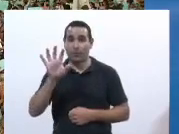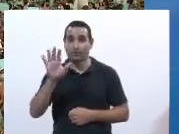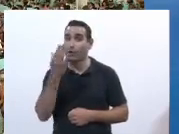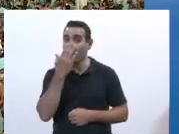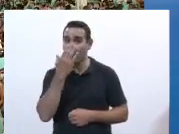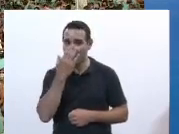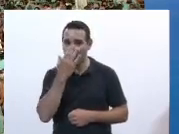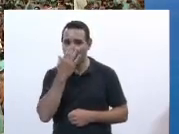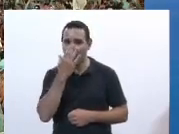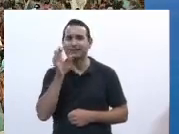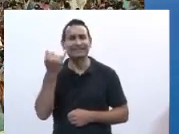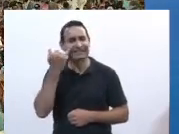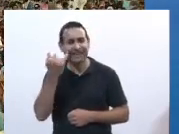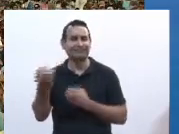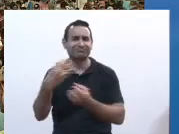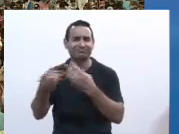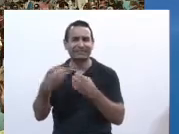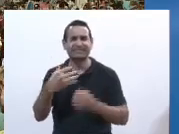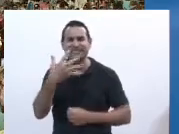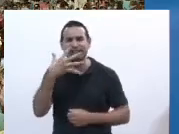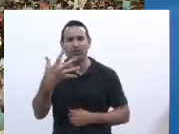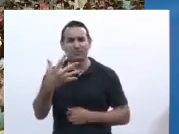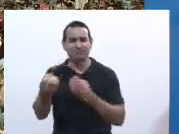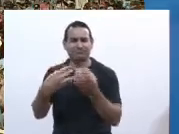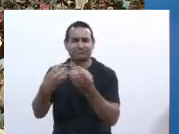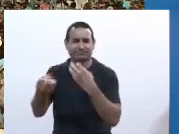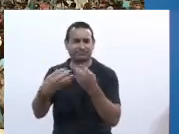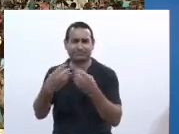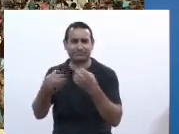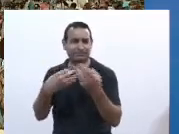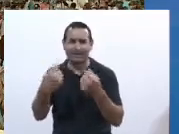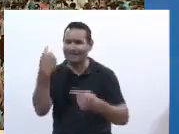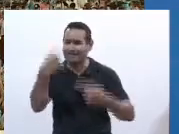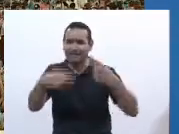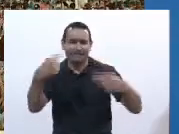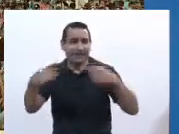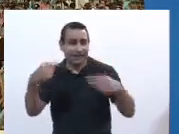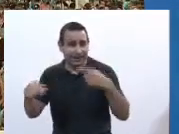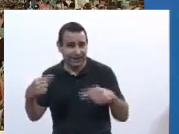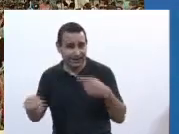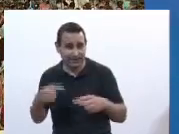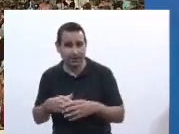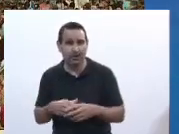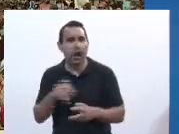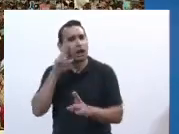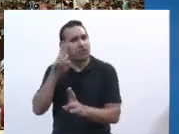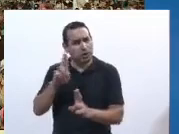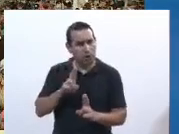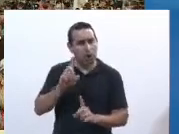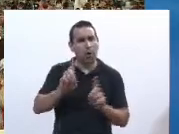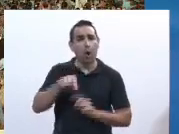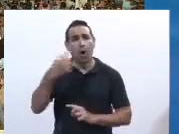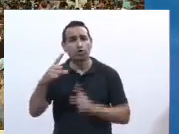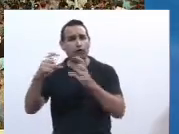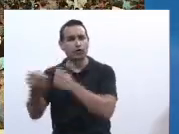vida, porque me han escrito más de 5.000 mensajes de todo tipo. A algunos irrespetuosos, a algunos con fotos